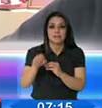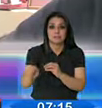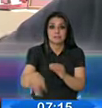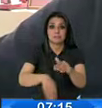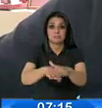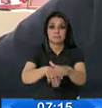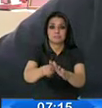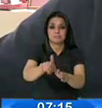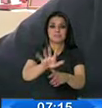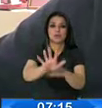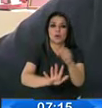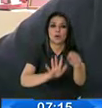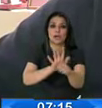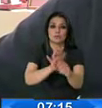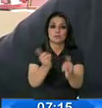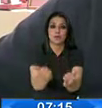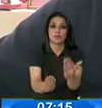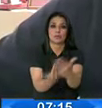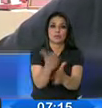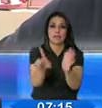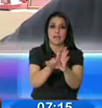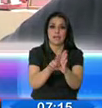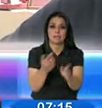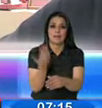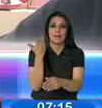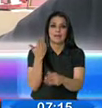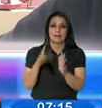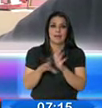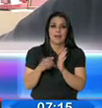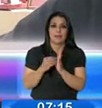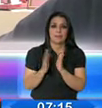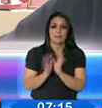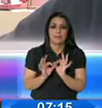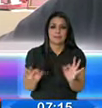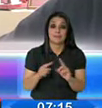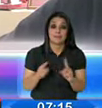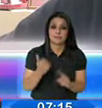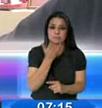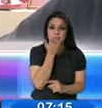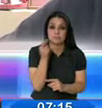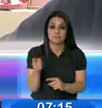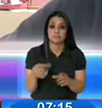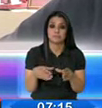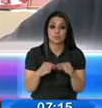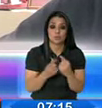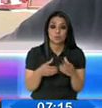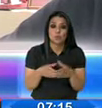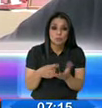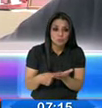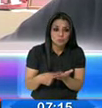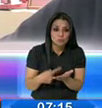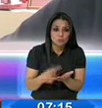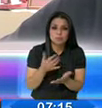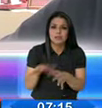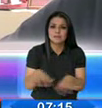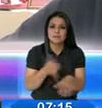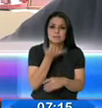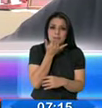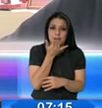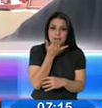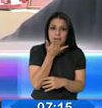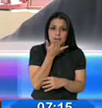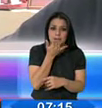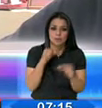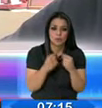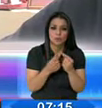5 años. Y digo que la interpretación es equivocada porque al señor Glass le condenan por asociarse para cometer delitos graves, que corresponde a